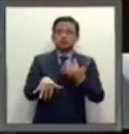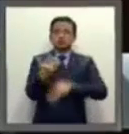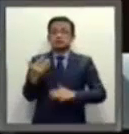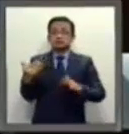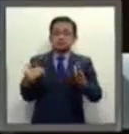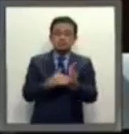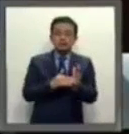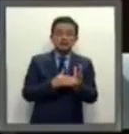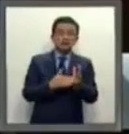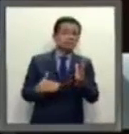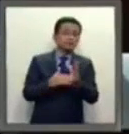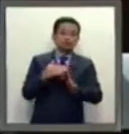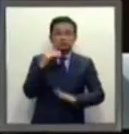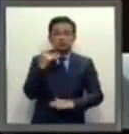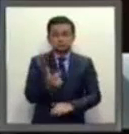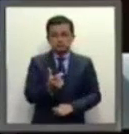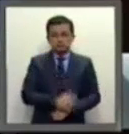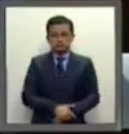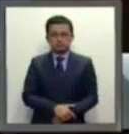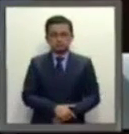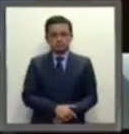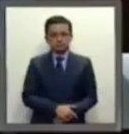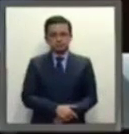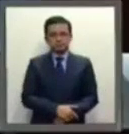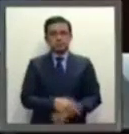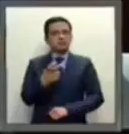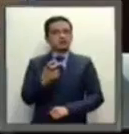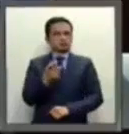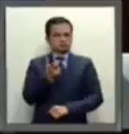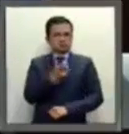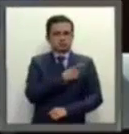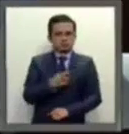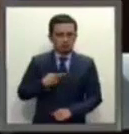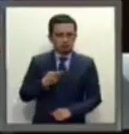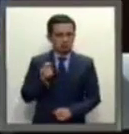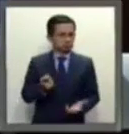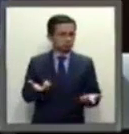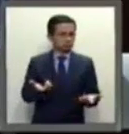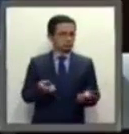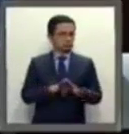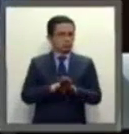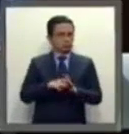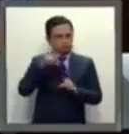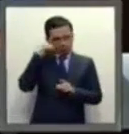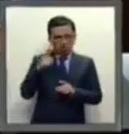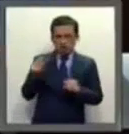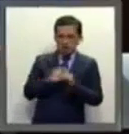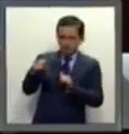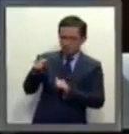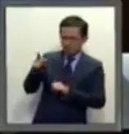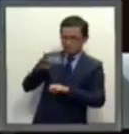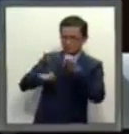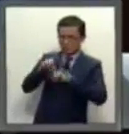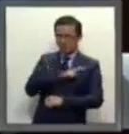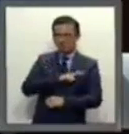315 mil millones de pesos. Esta deuda es deuda que se contrae con privados para construir